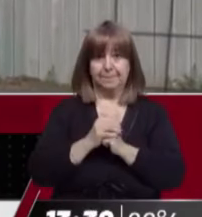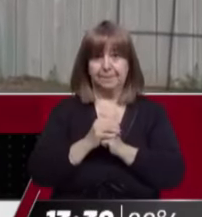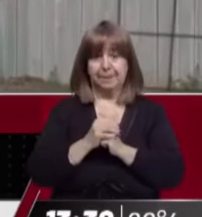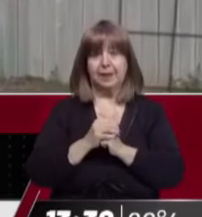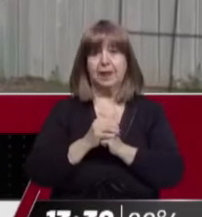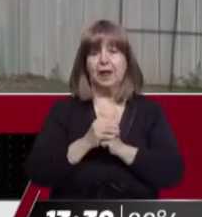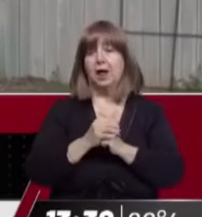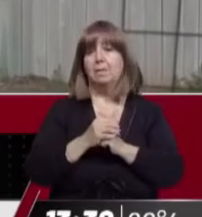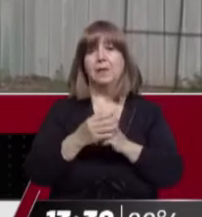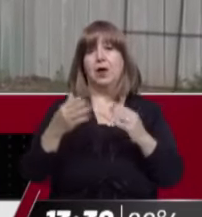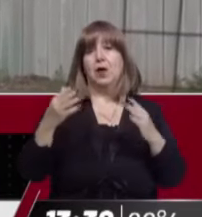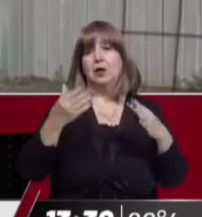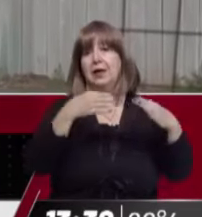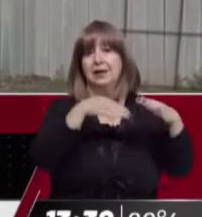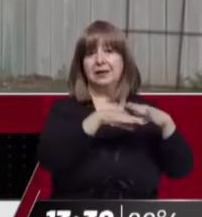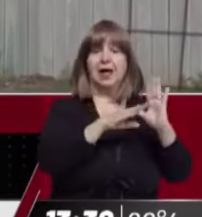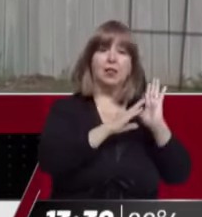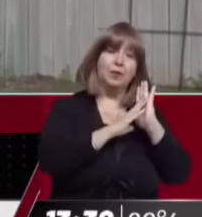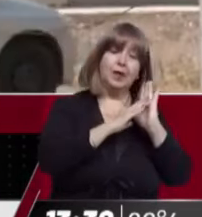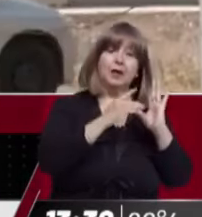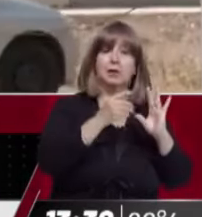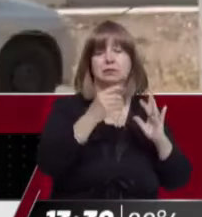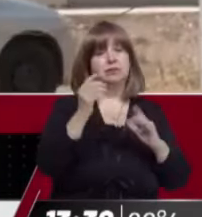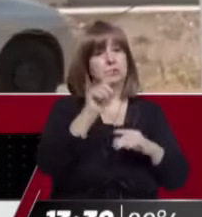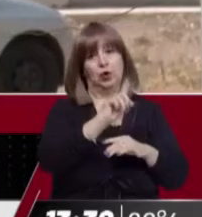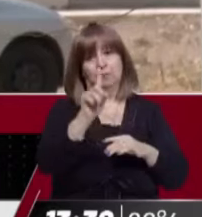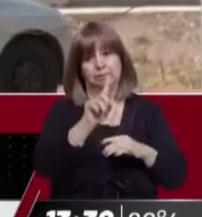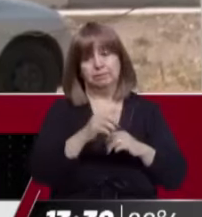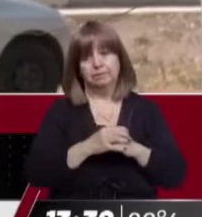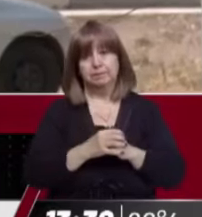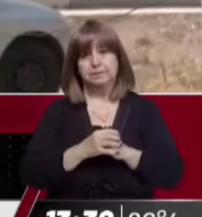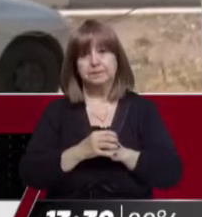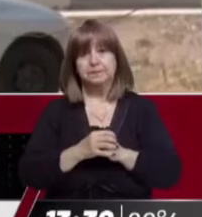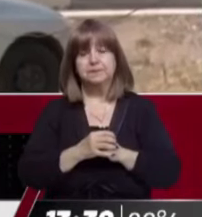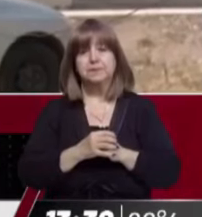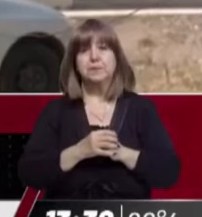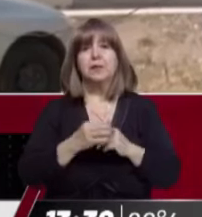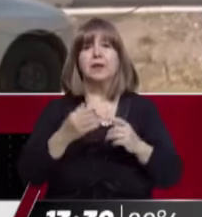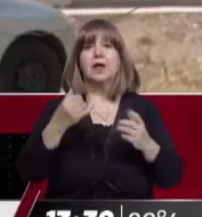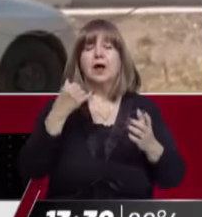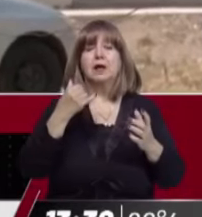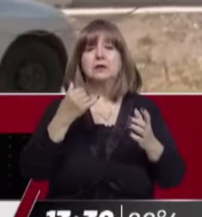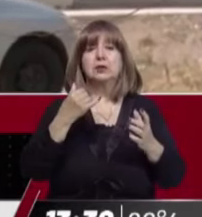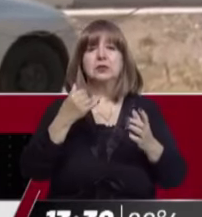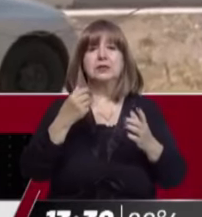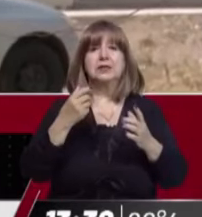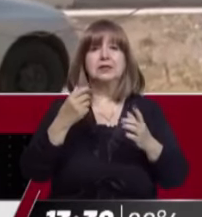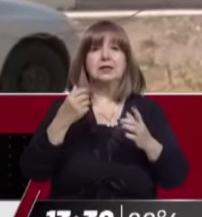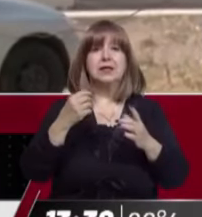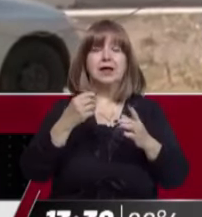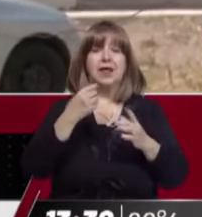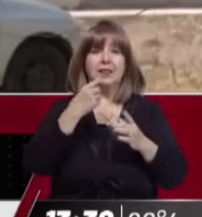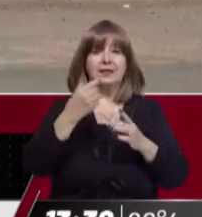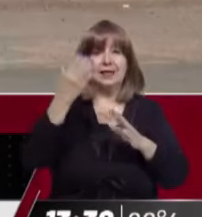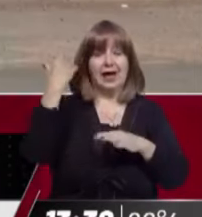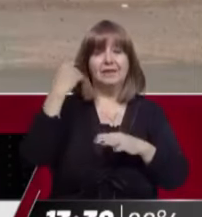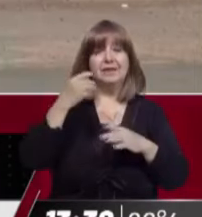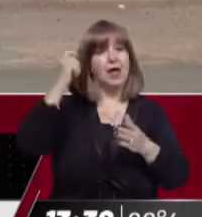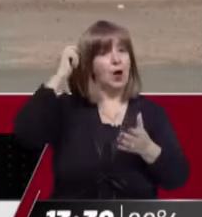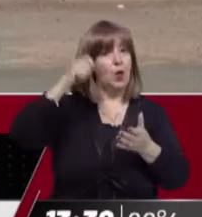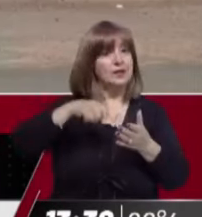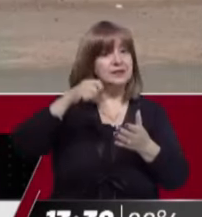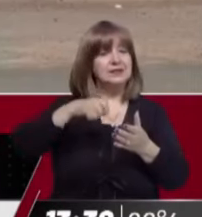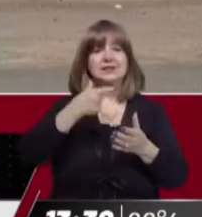cierto el derecho a tener un un teléfono propio para uso exclusivo Entonces el teléfono semipúblico no va a estar porque el juez Sarmiento es algo que